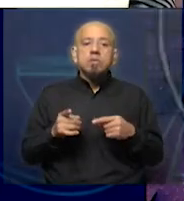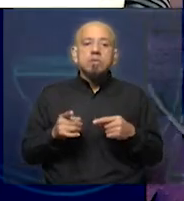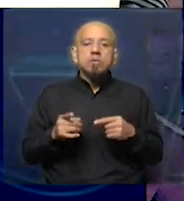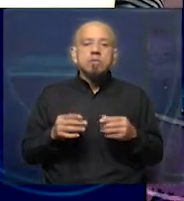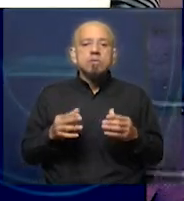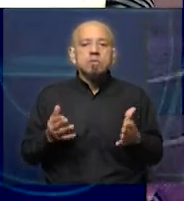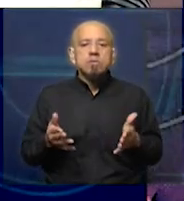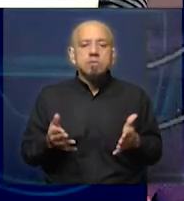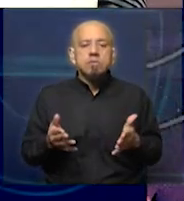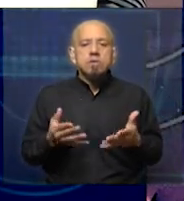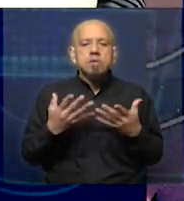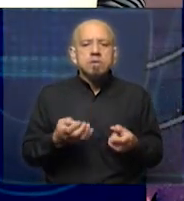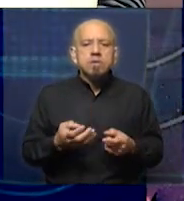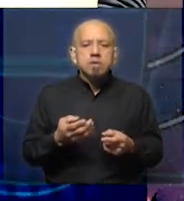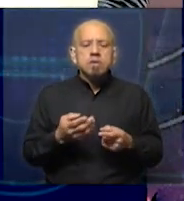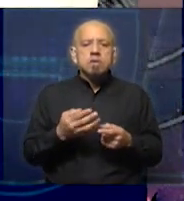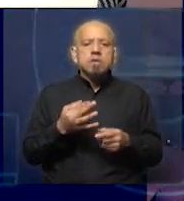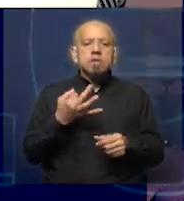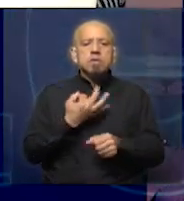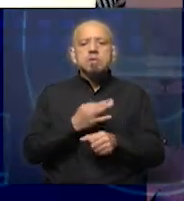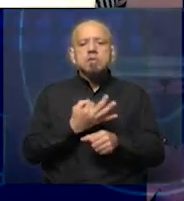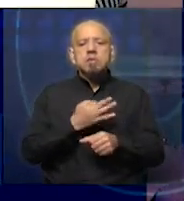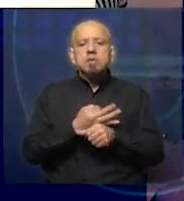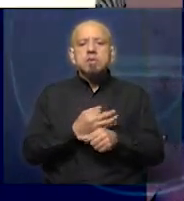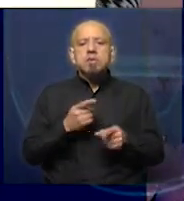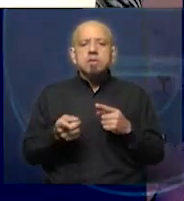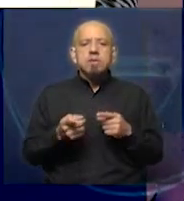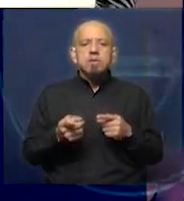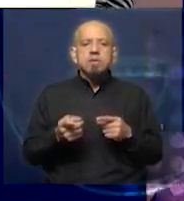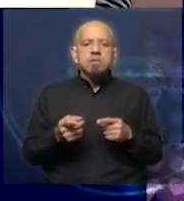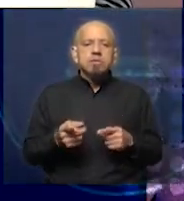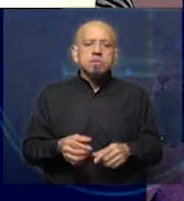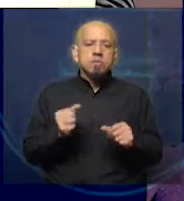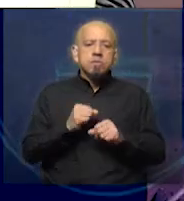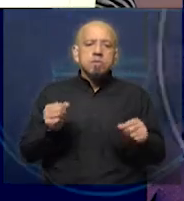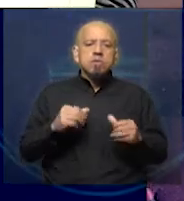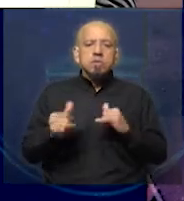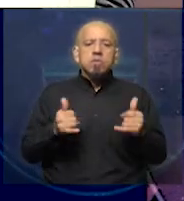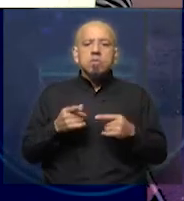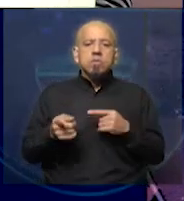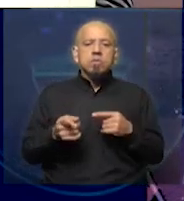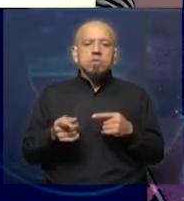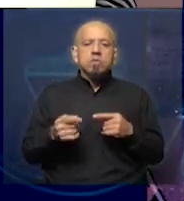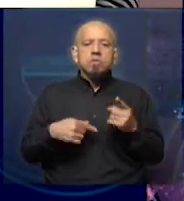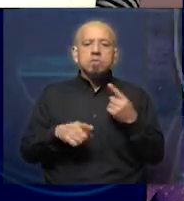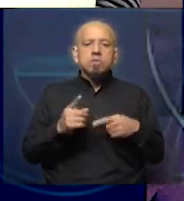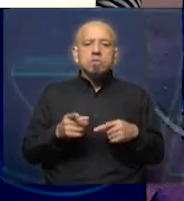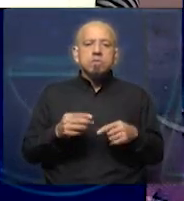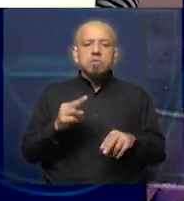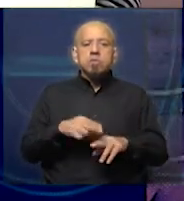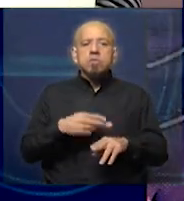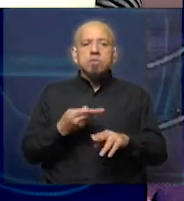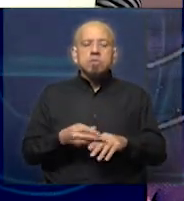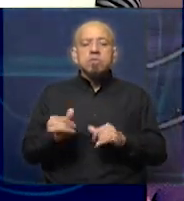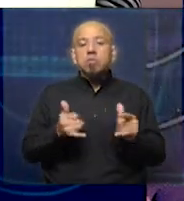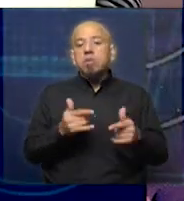la pena mucho querer enseñarle tus juegos de antes, sino encontrar un lugar en común donde jugar ahora a eso, a sentir que jugamos nuevamente, grandes